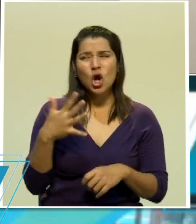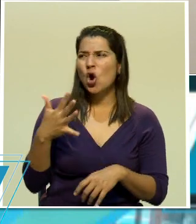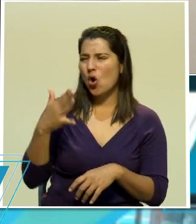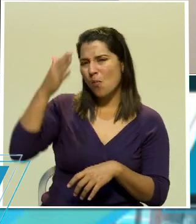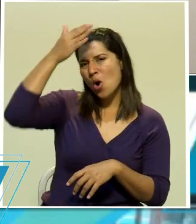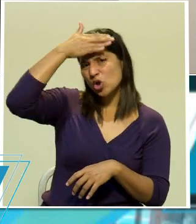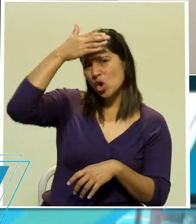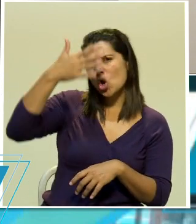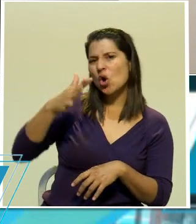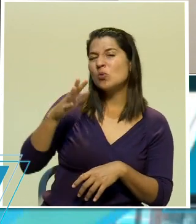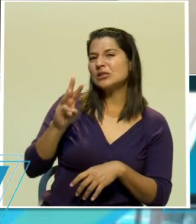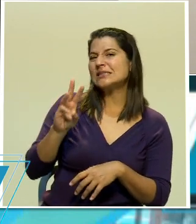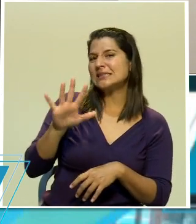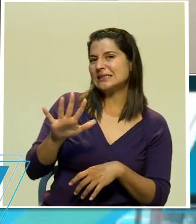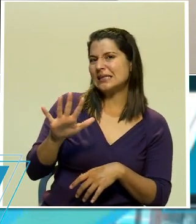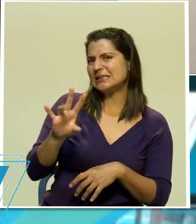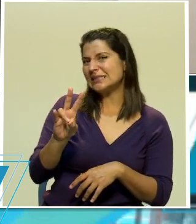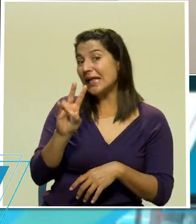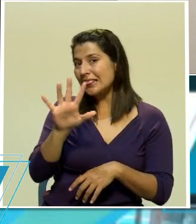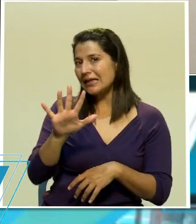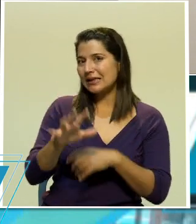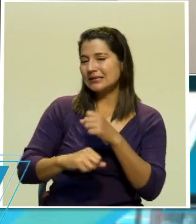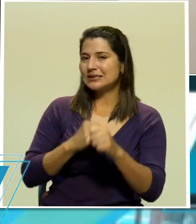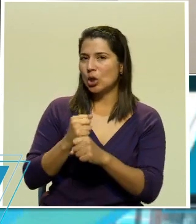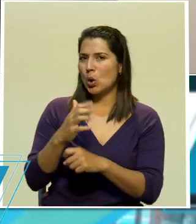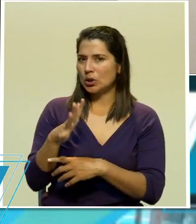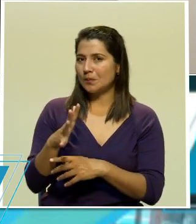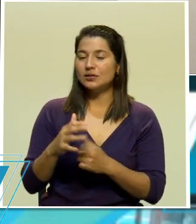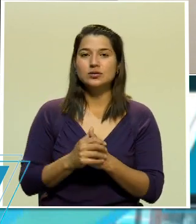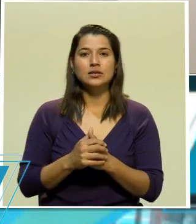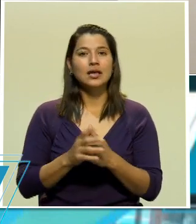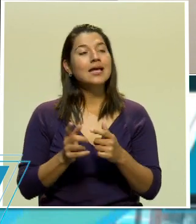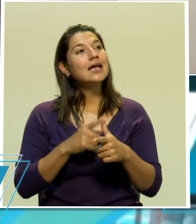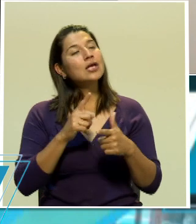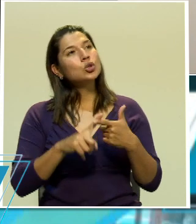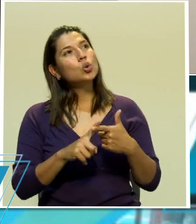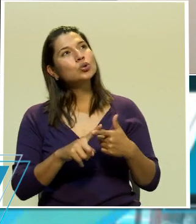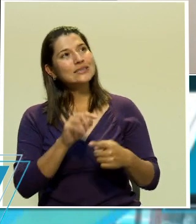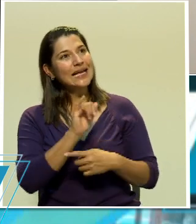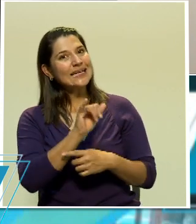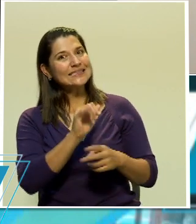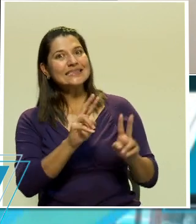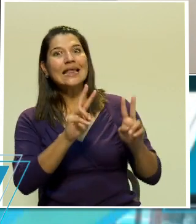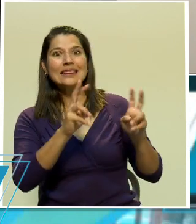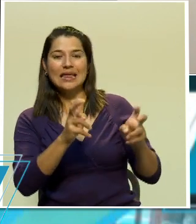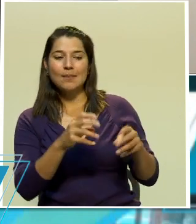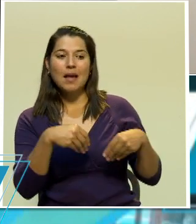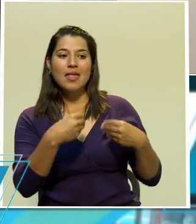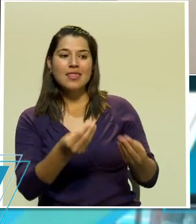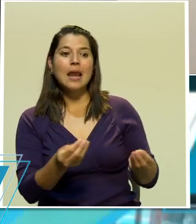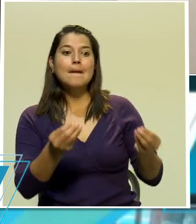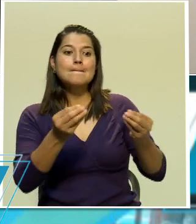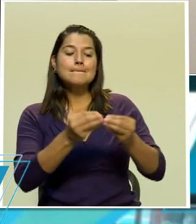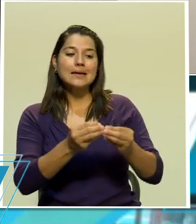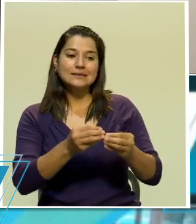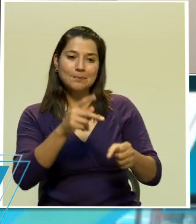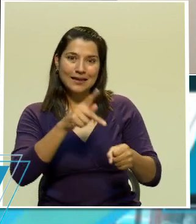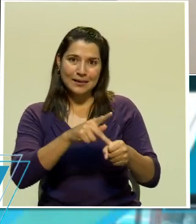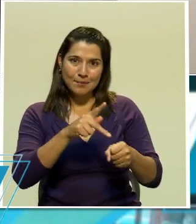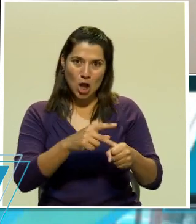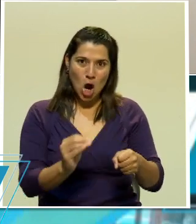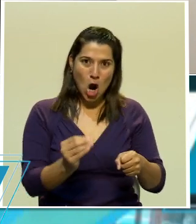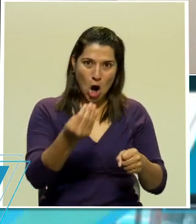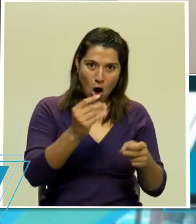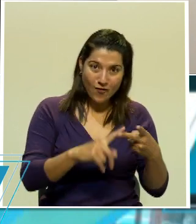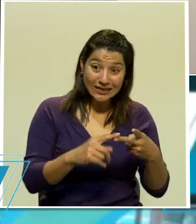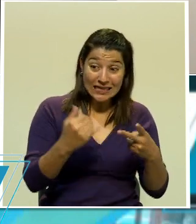como 75. Bueno, entonces, este tema de la juventud y los votos jóvenes entrando a la política